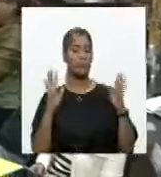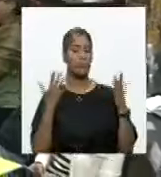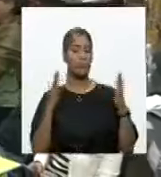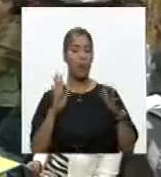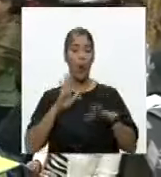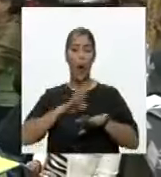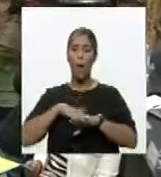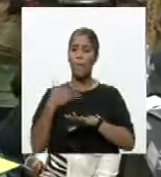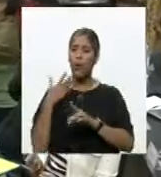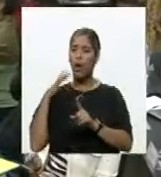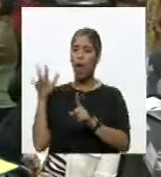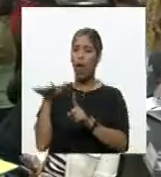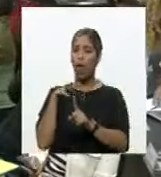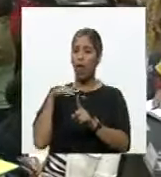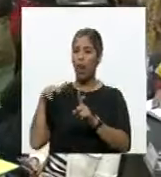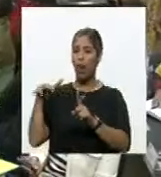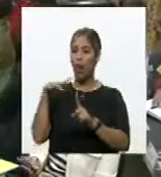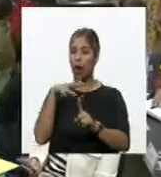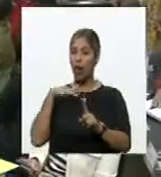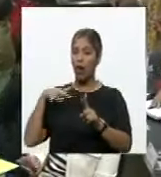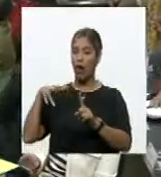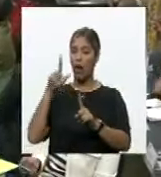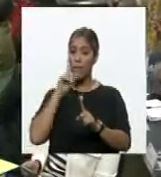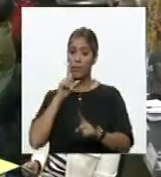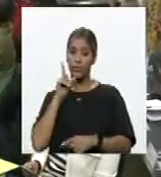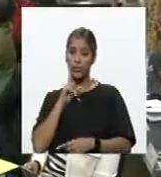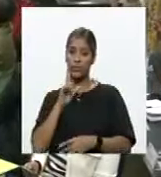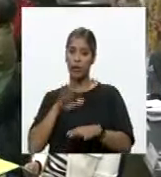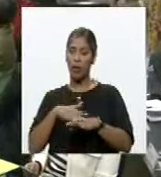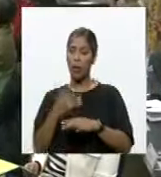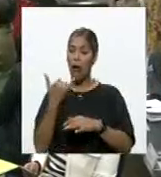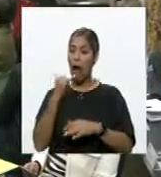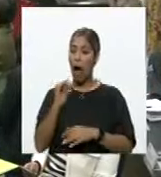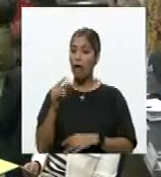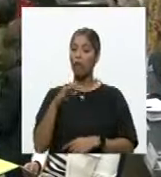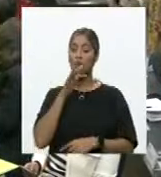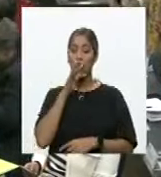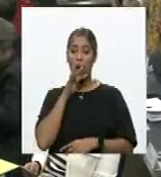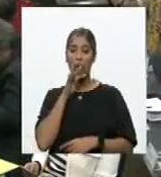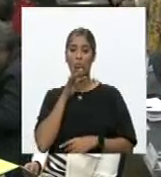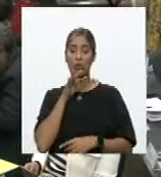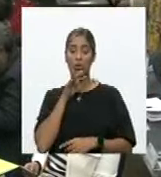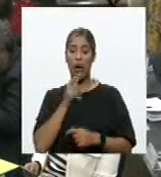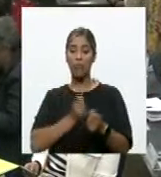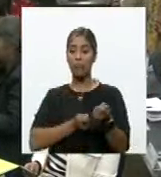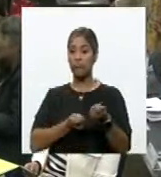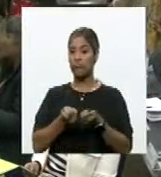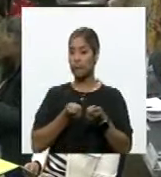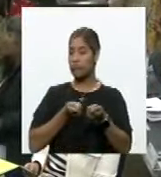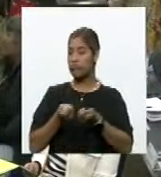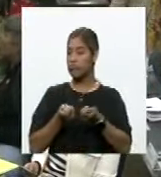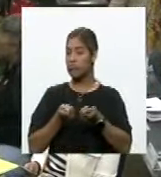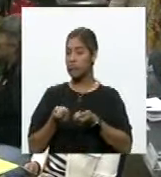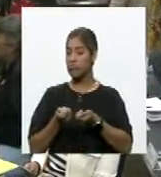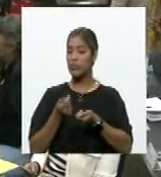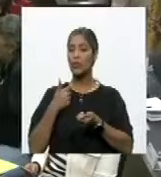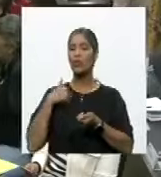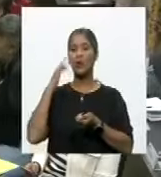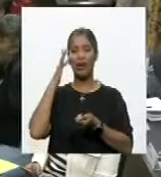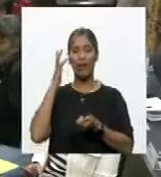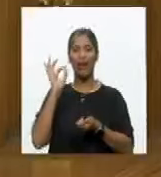Porque el engaño, como el engaño sigue flotando en el aire, el engaño, yo creo que ya es